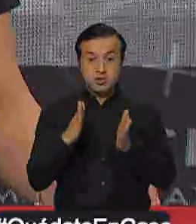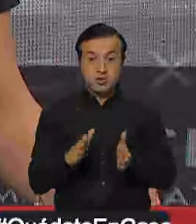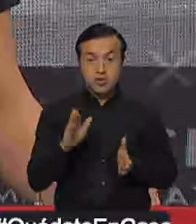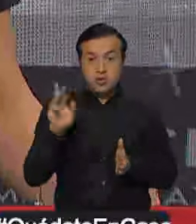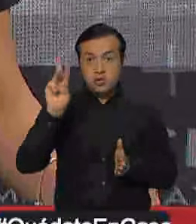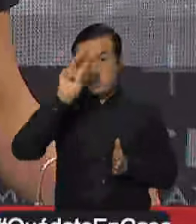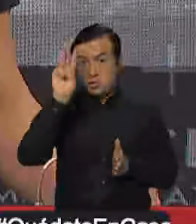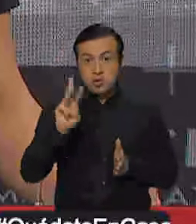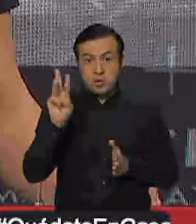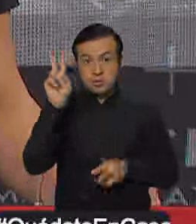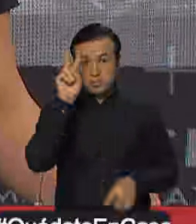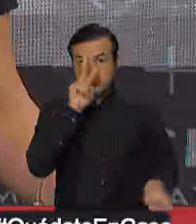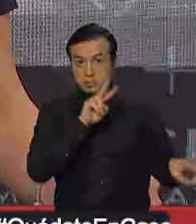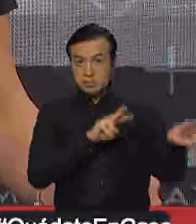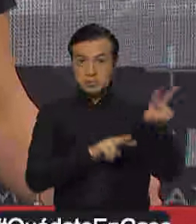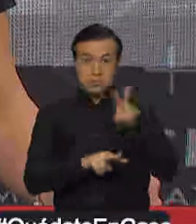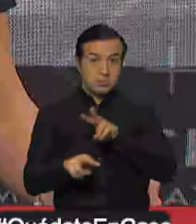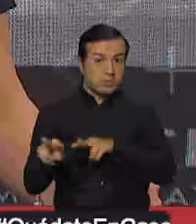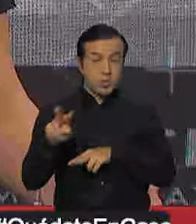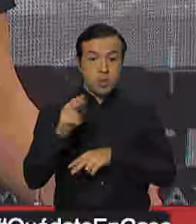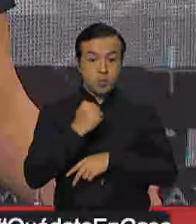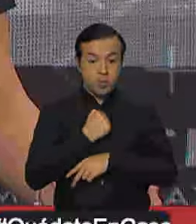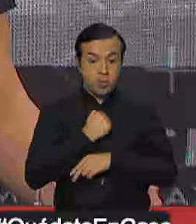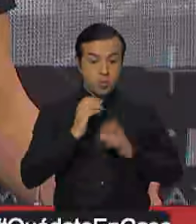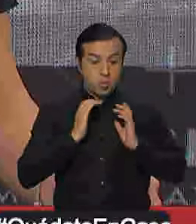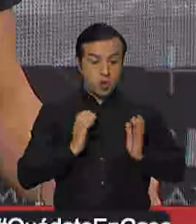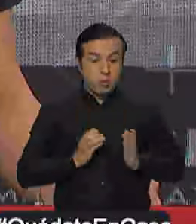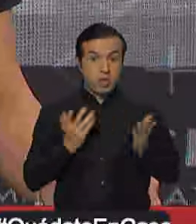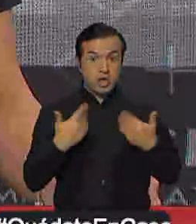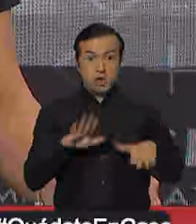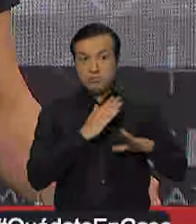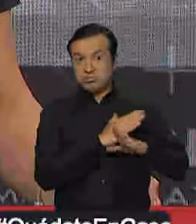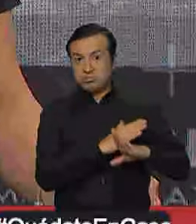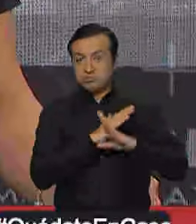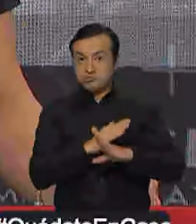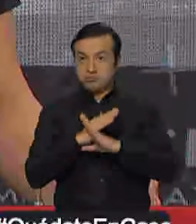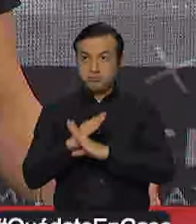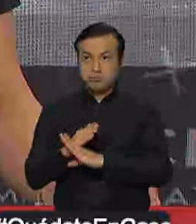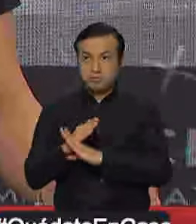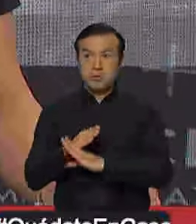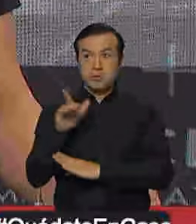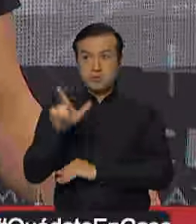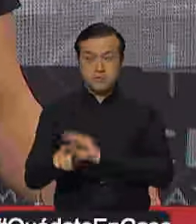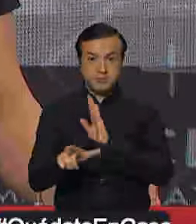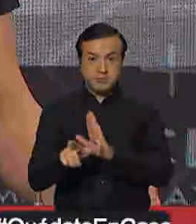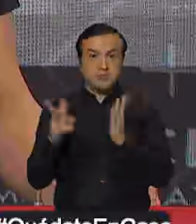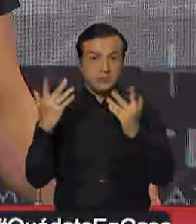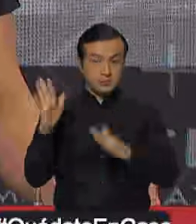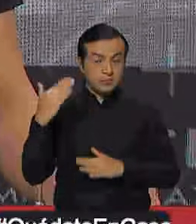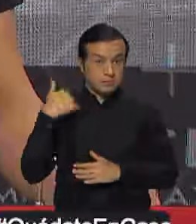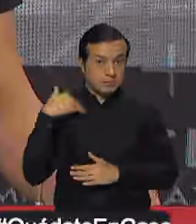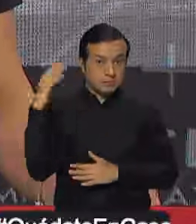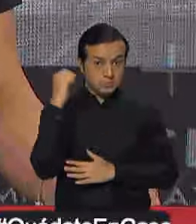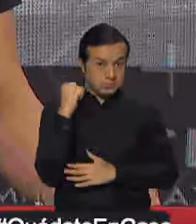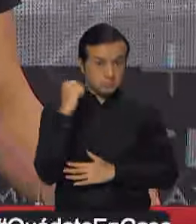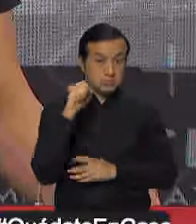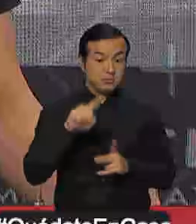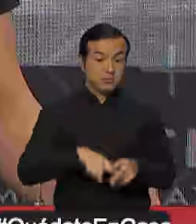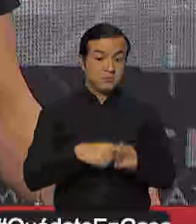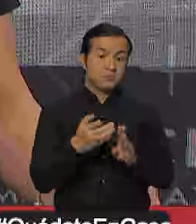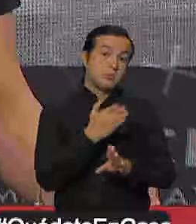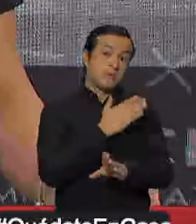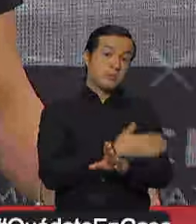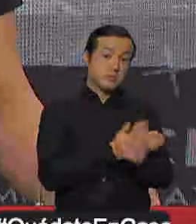insumos sirven para identificar anticuerpos que garanticen inmunidad ante el virus a la persona que se le aplica la prueba. En un inicio,